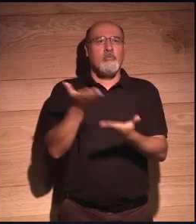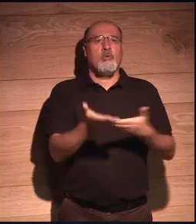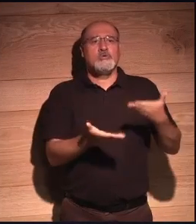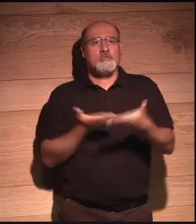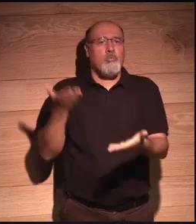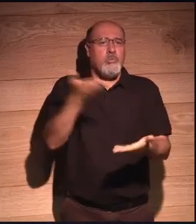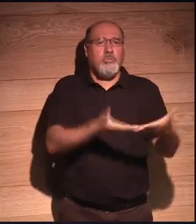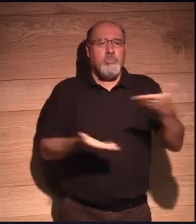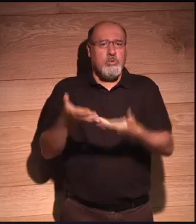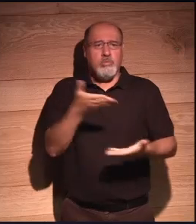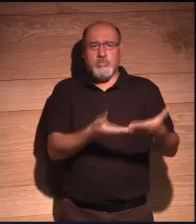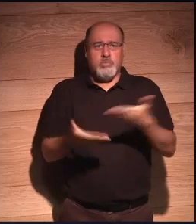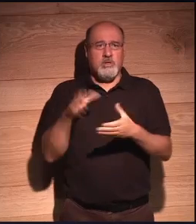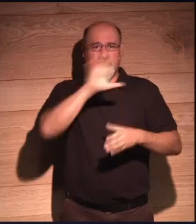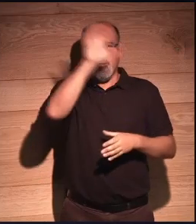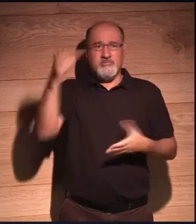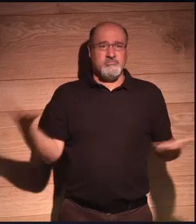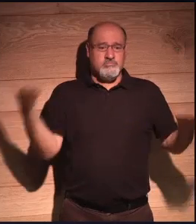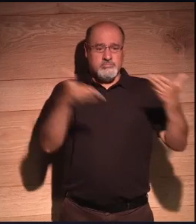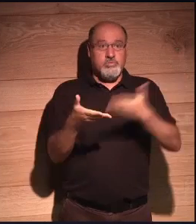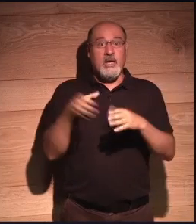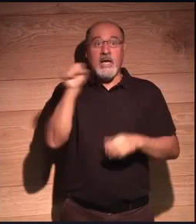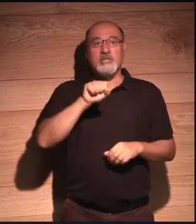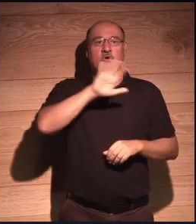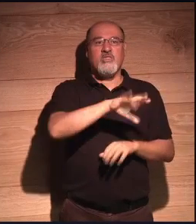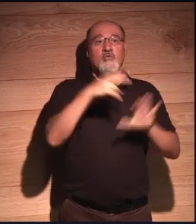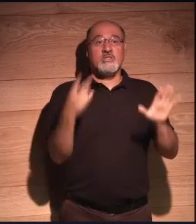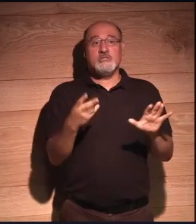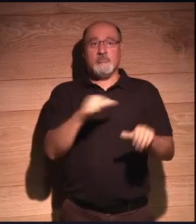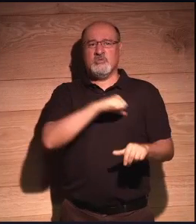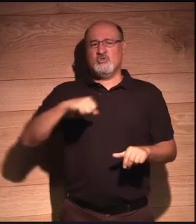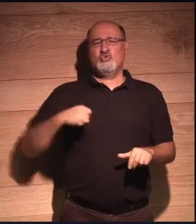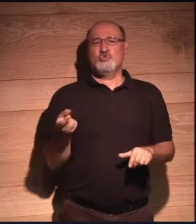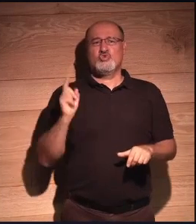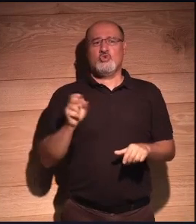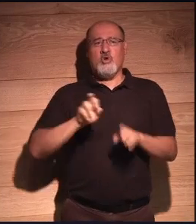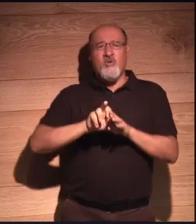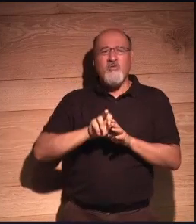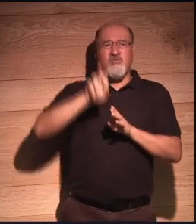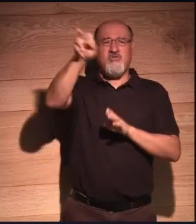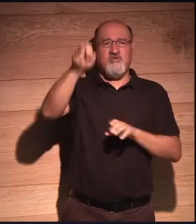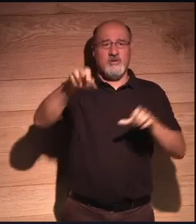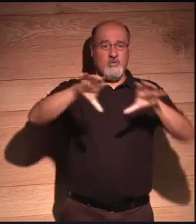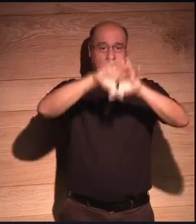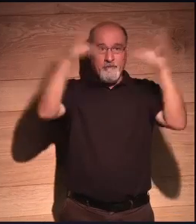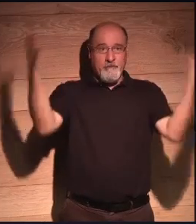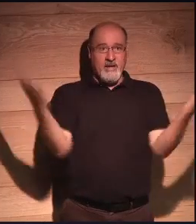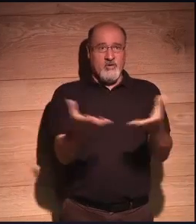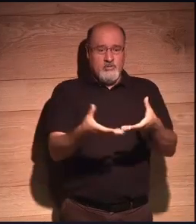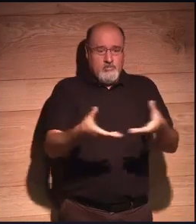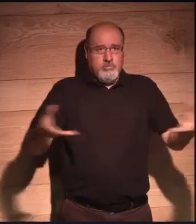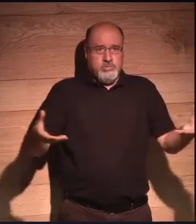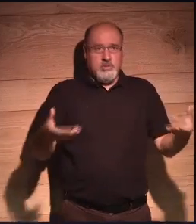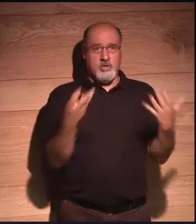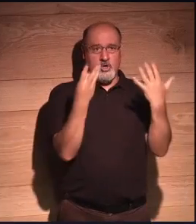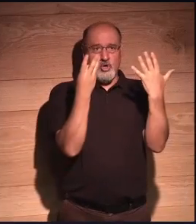propuestas, y en el 57 los rusos van y lanzan el Sputnik, que era como un balón de playa de 80 kilos. La